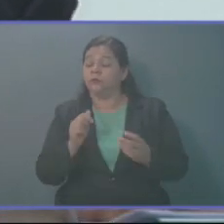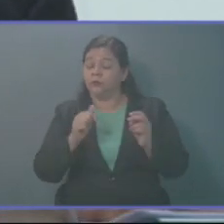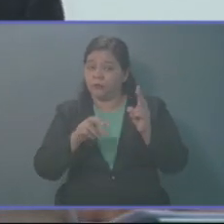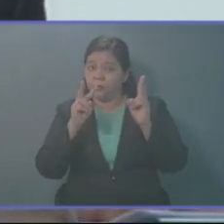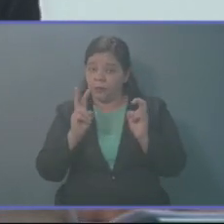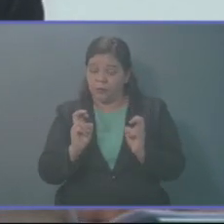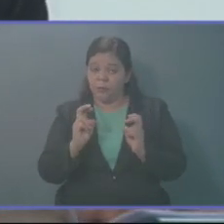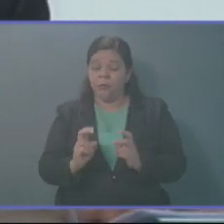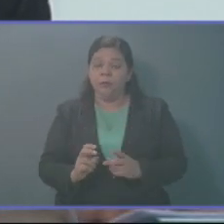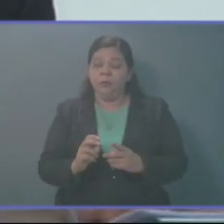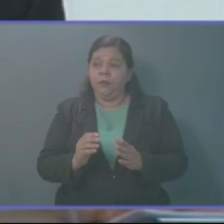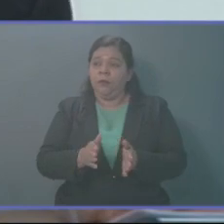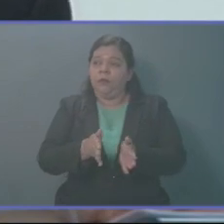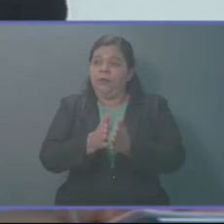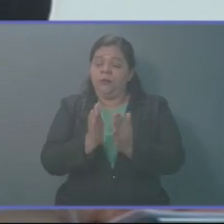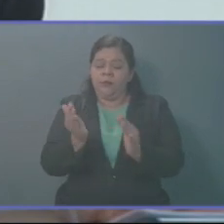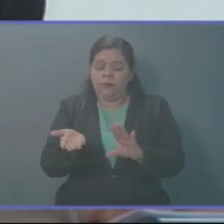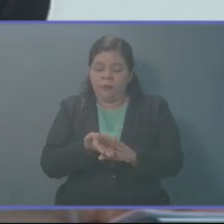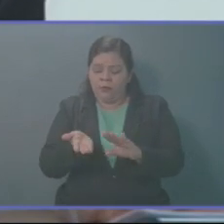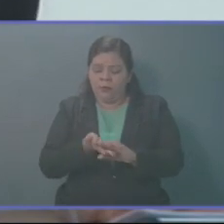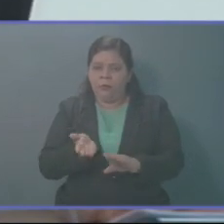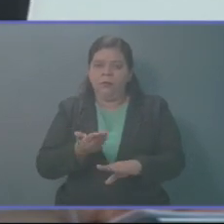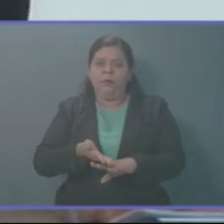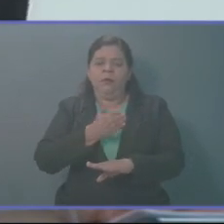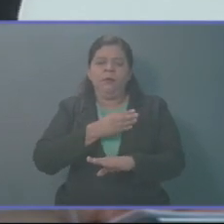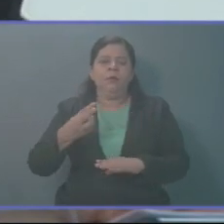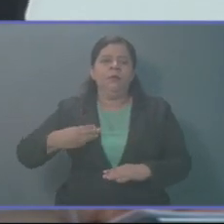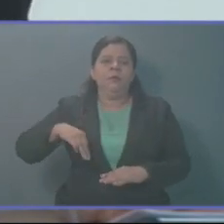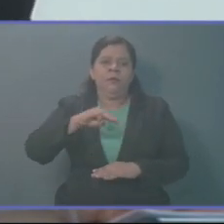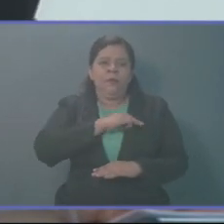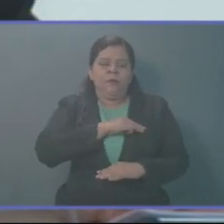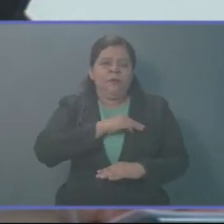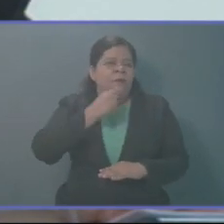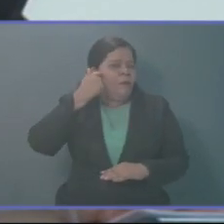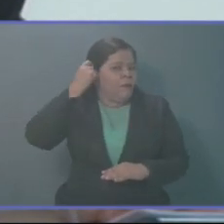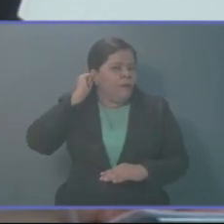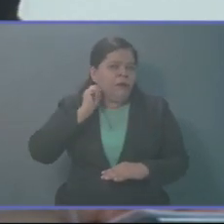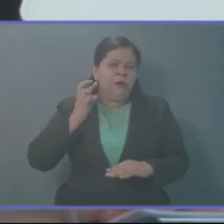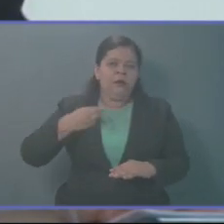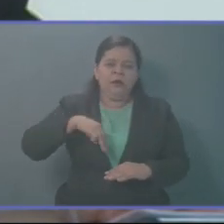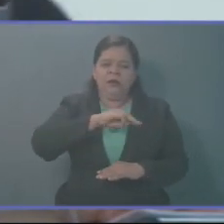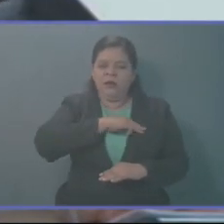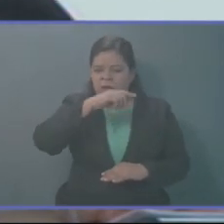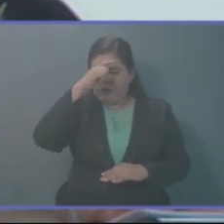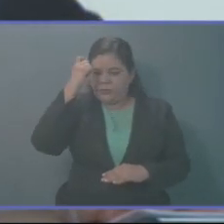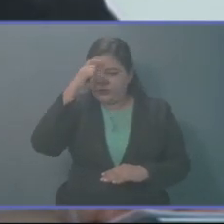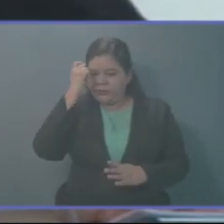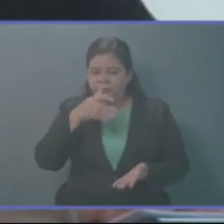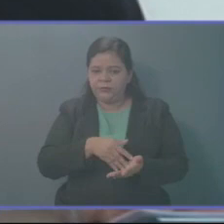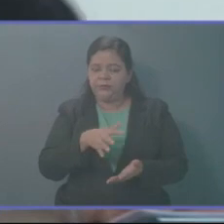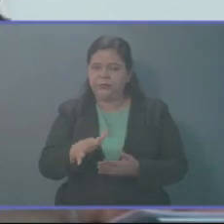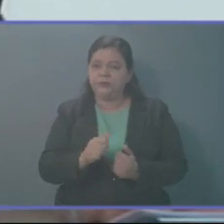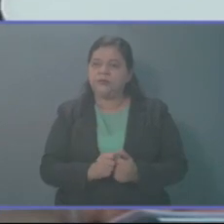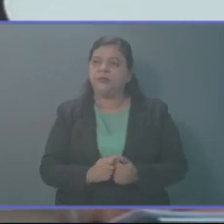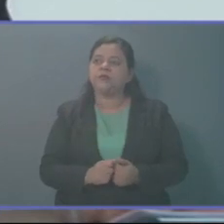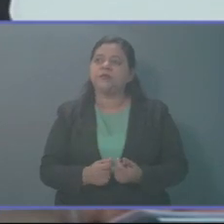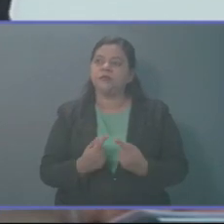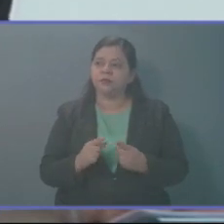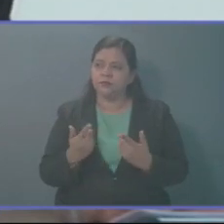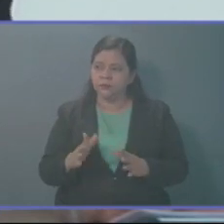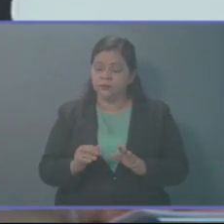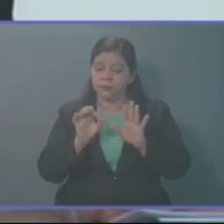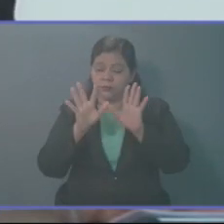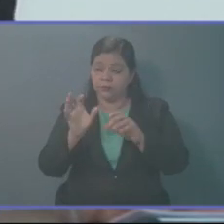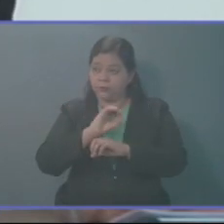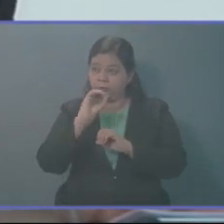una nota es un expediente que envió el Ministro de Obras Públicas, en donde el